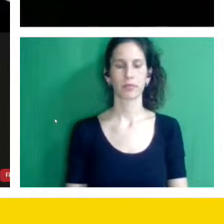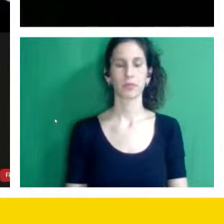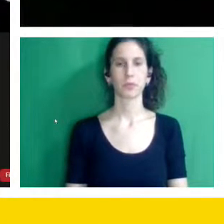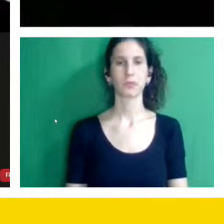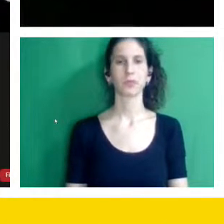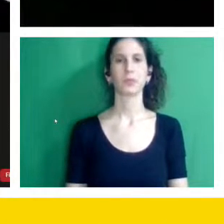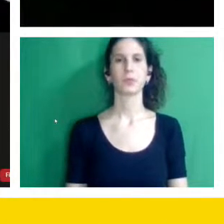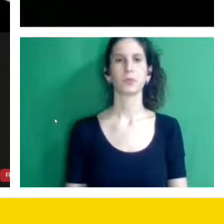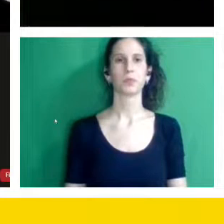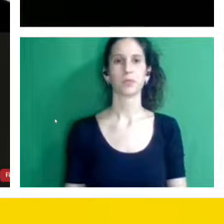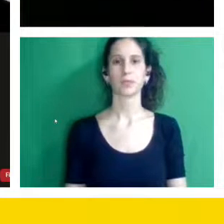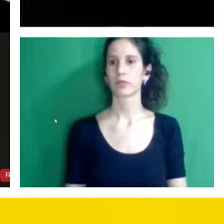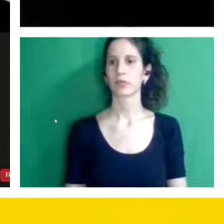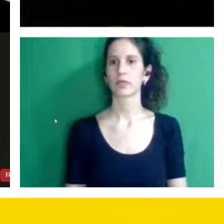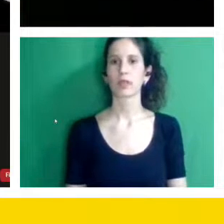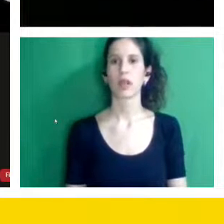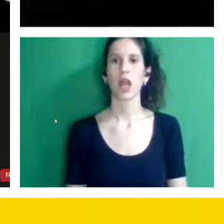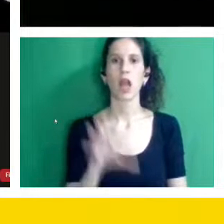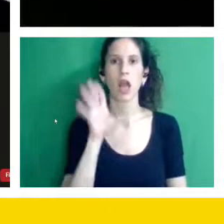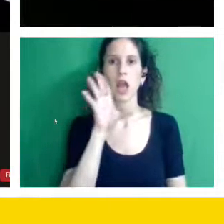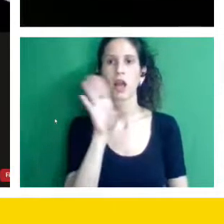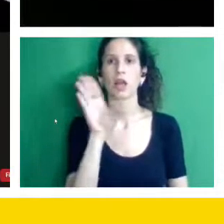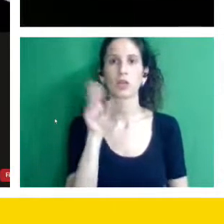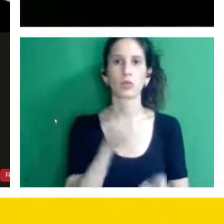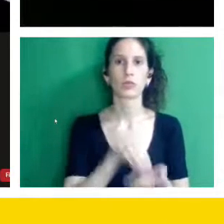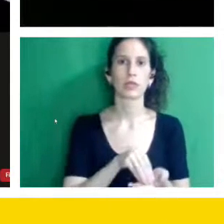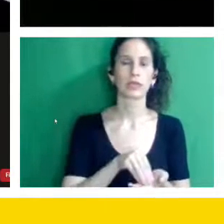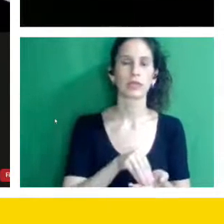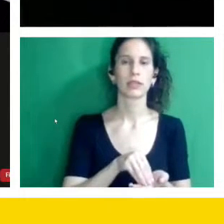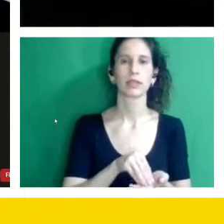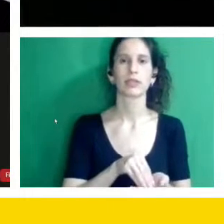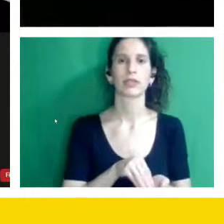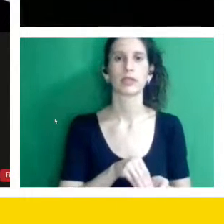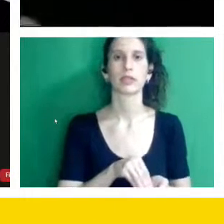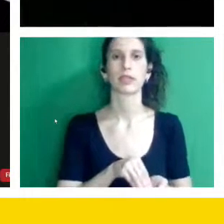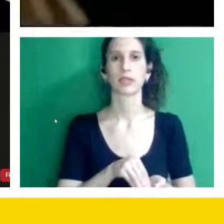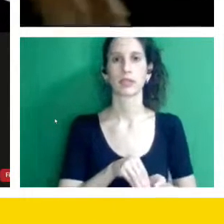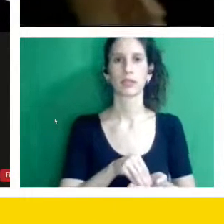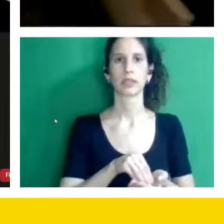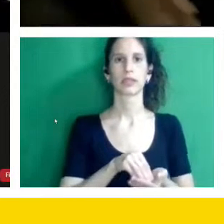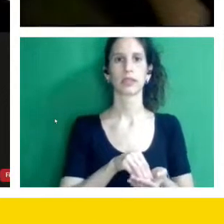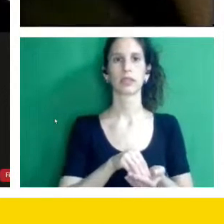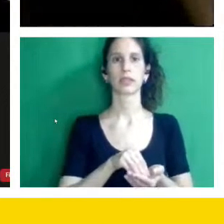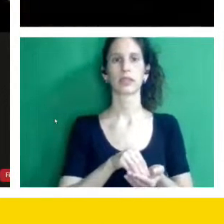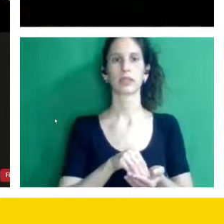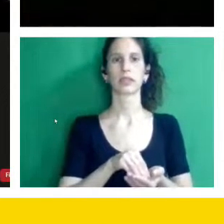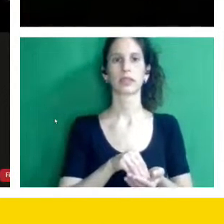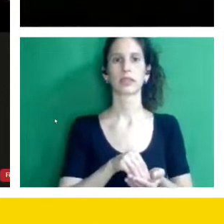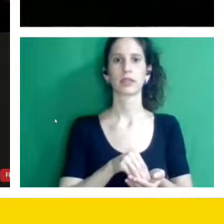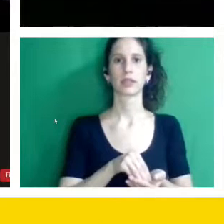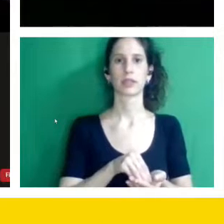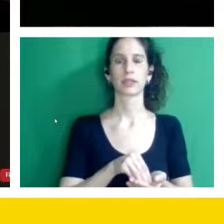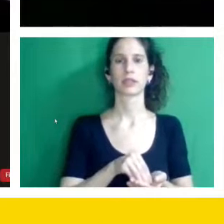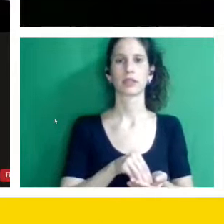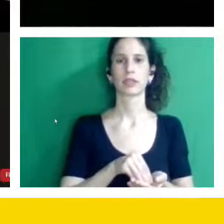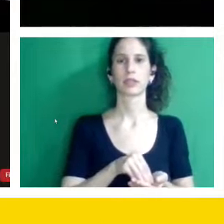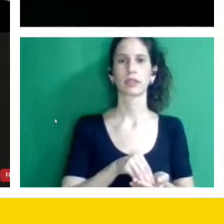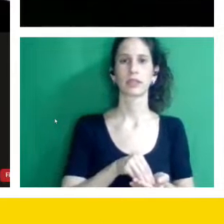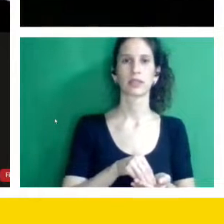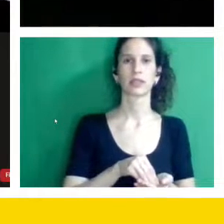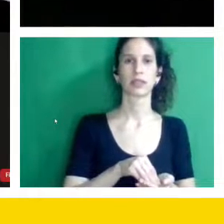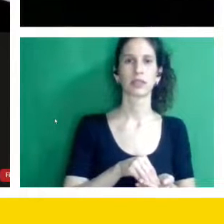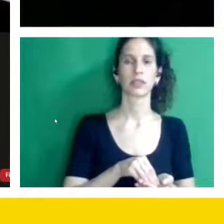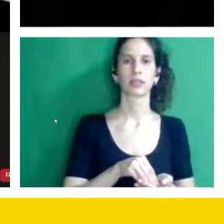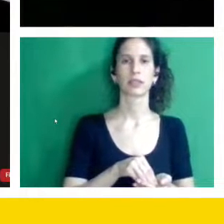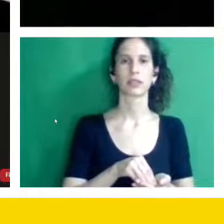¿Alguien más va a tomar la palabra? Vos pasís el micrófono. Yo acerco el micrófono. Sí, un poco lo que... Ahí tenemos